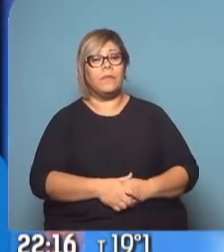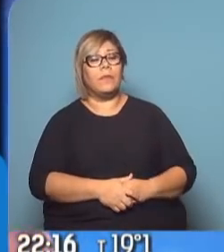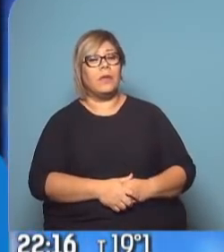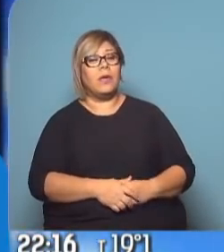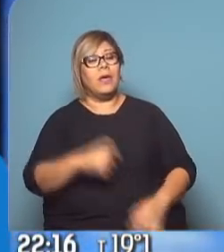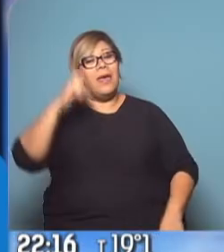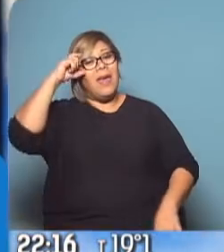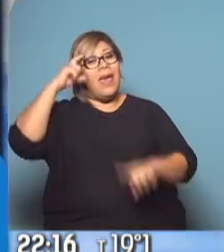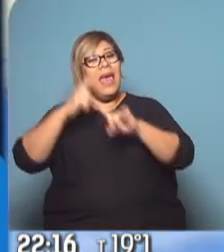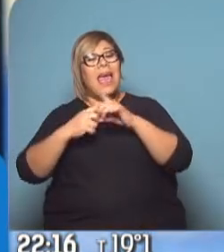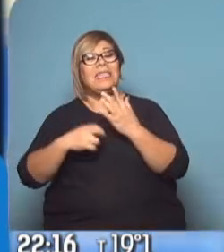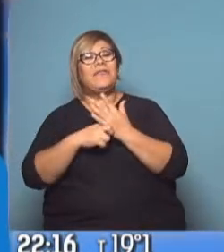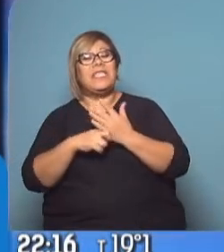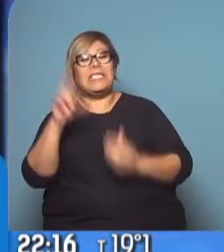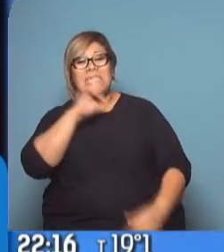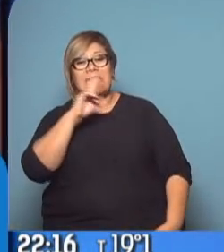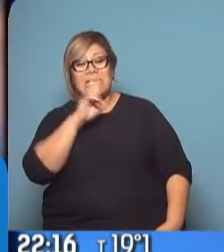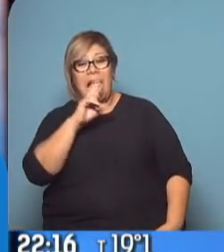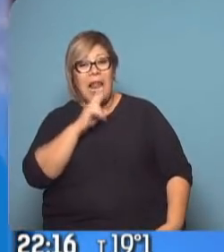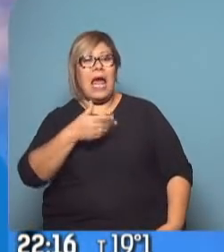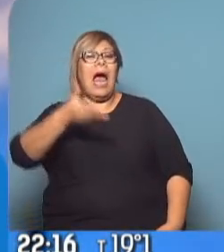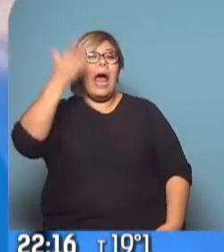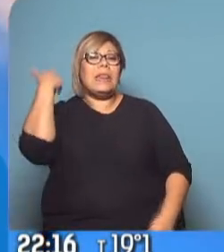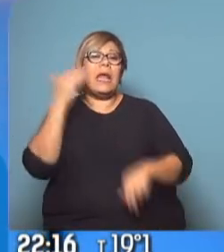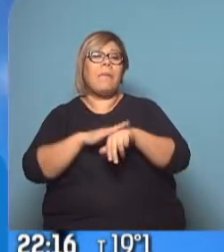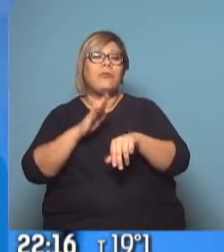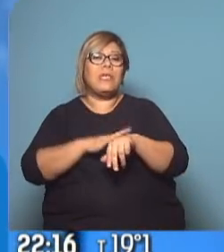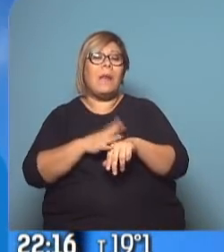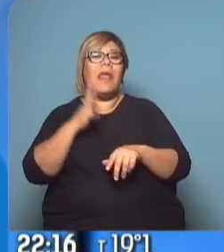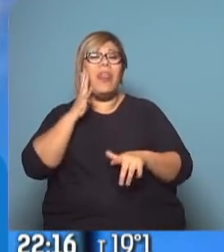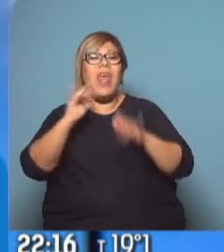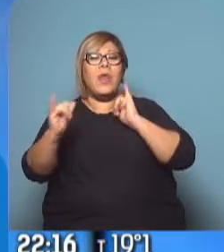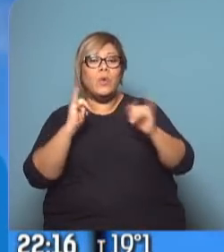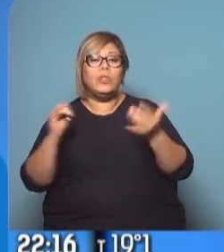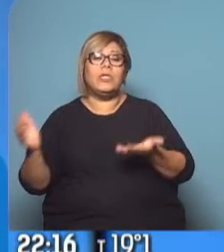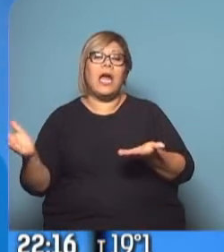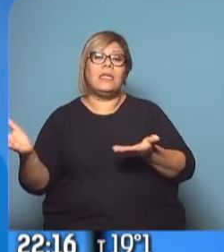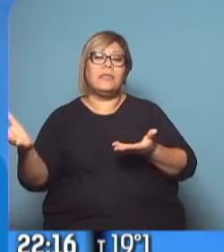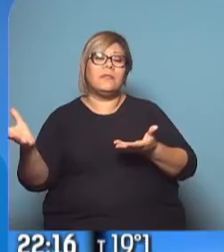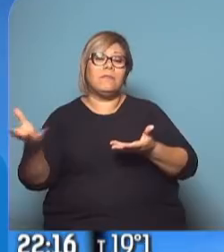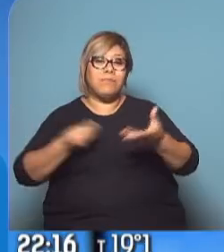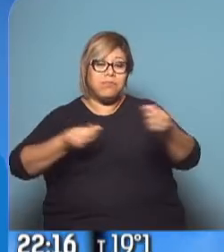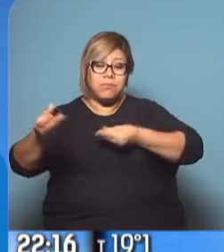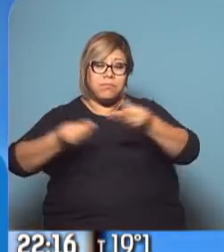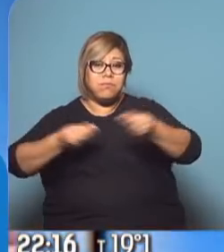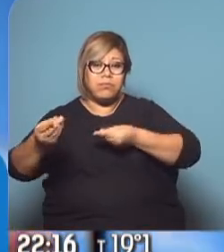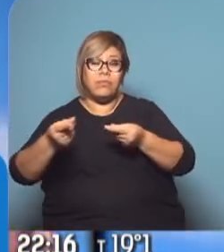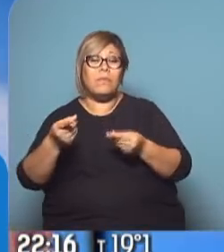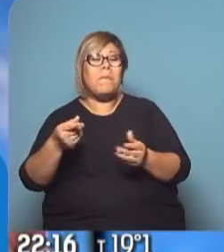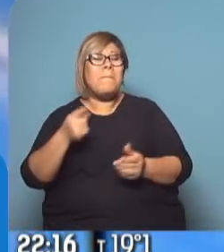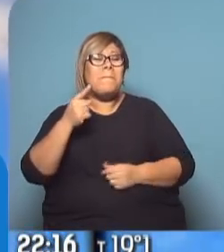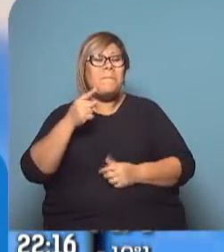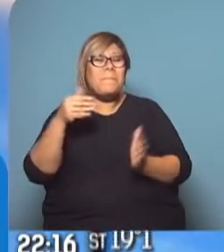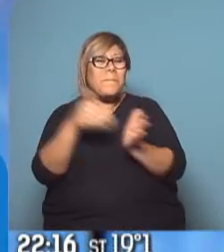la que tomaba las denuncias, plantea miles de casos de ejecuciones extrajudiciales, miles de casos. Eso hay